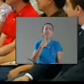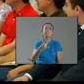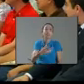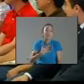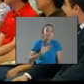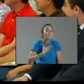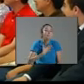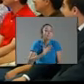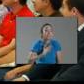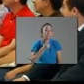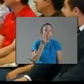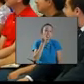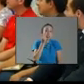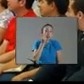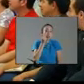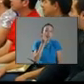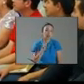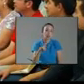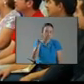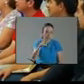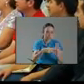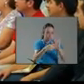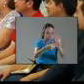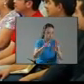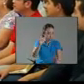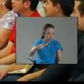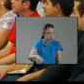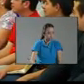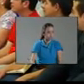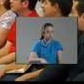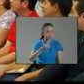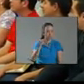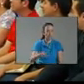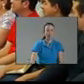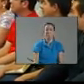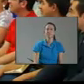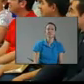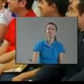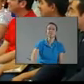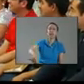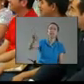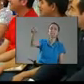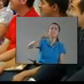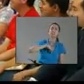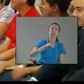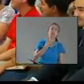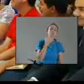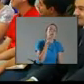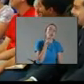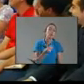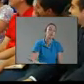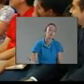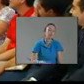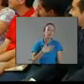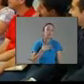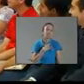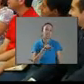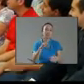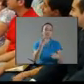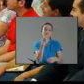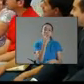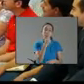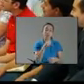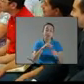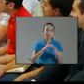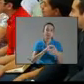la champurrada, Dios mío. Y los rellenitos, Señor, y los platanitos,